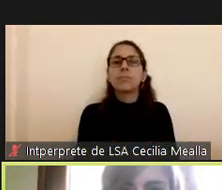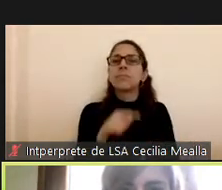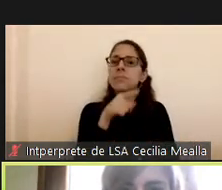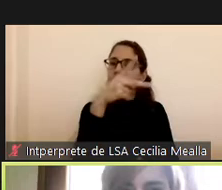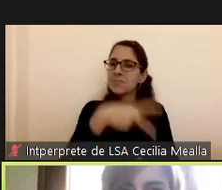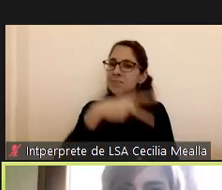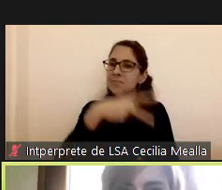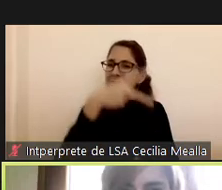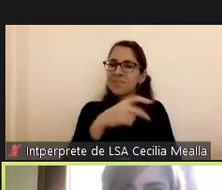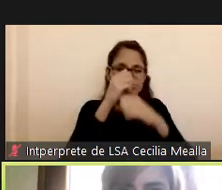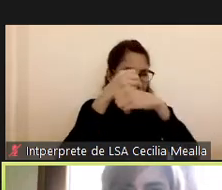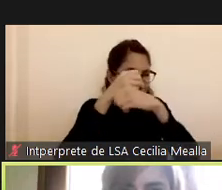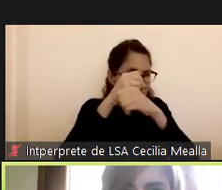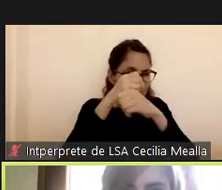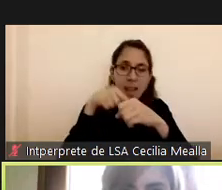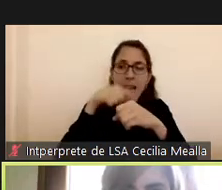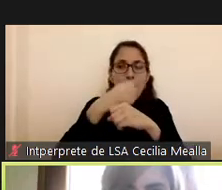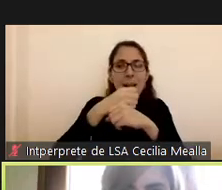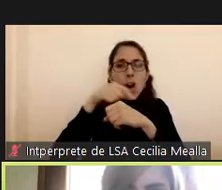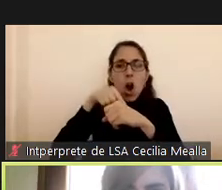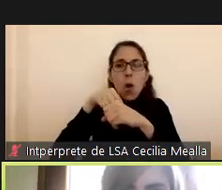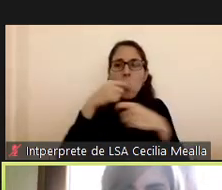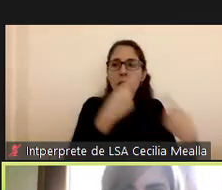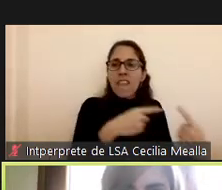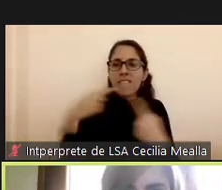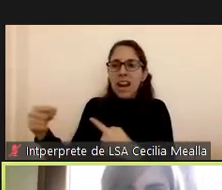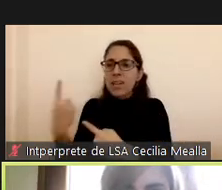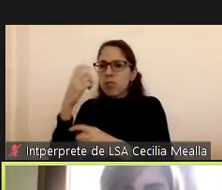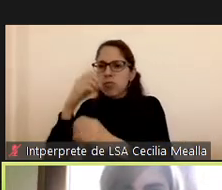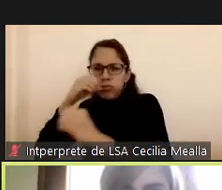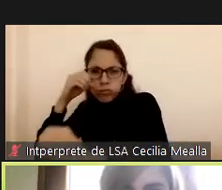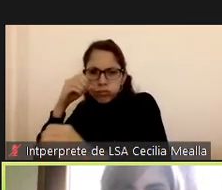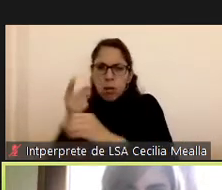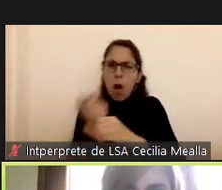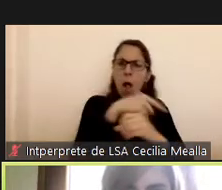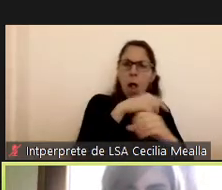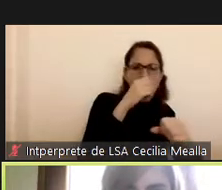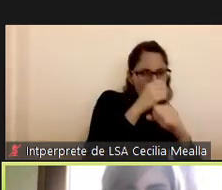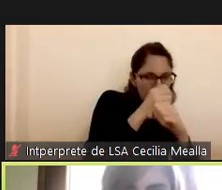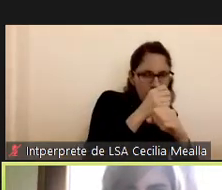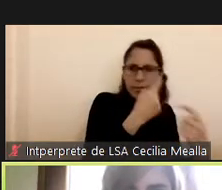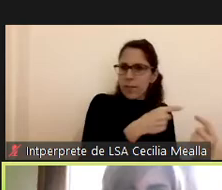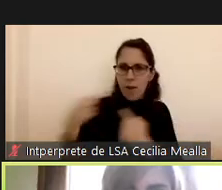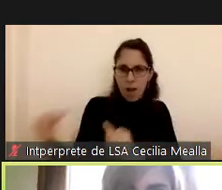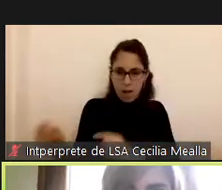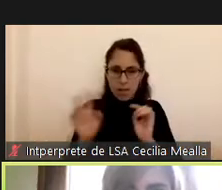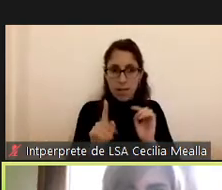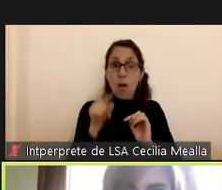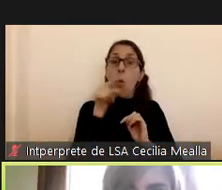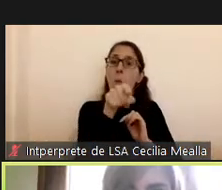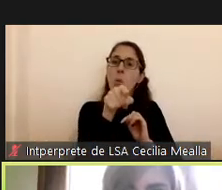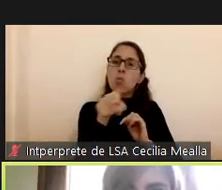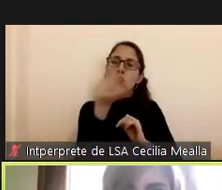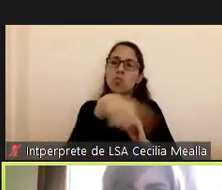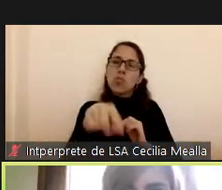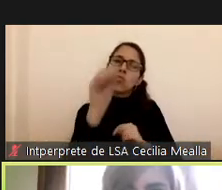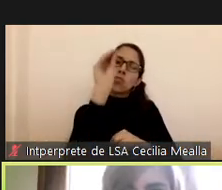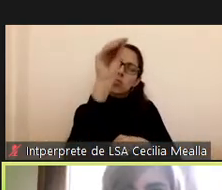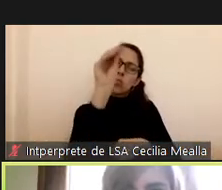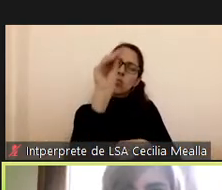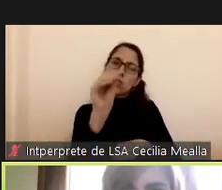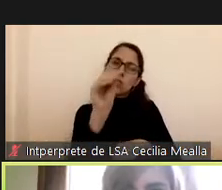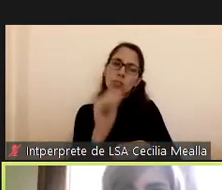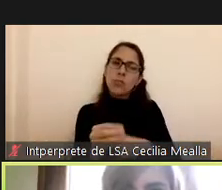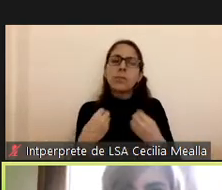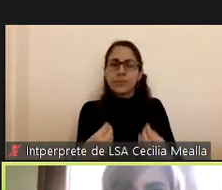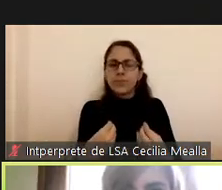distintos microscopios, ¿sí? Acá ustedes lo que tienen que poner justamente es mencionar cuál es el tipo